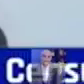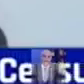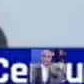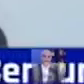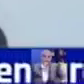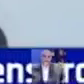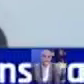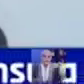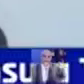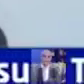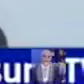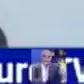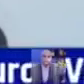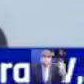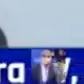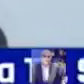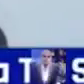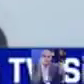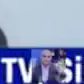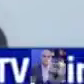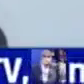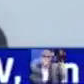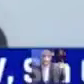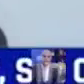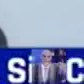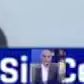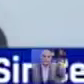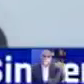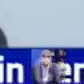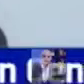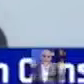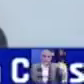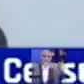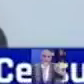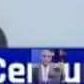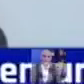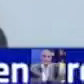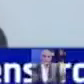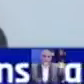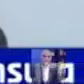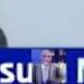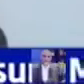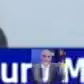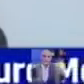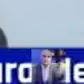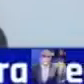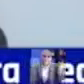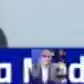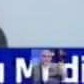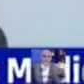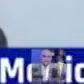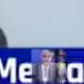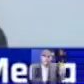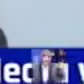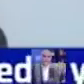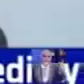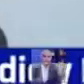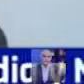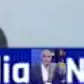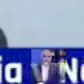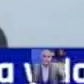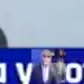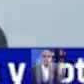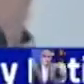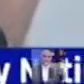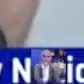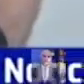gente ya se está dando cuenta de que estos personajes obedecen a intereses muy particulares, y esos intereses no son